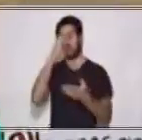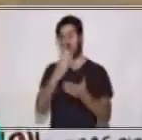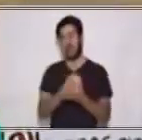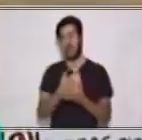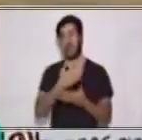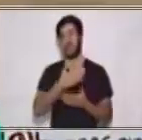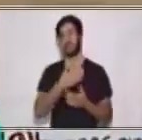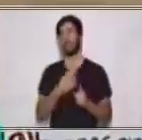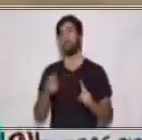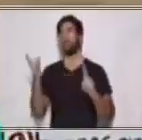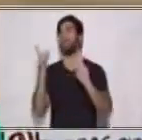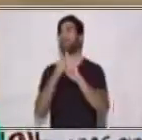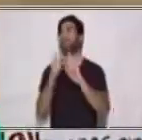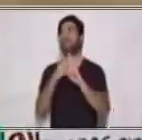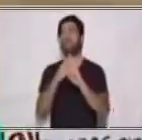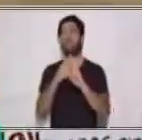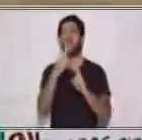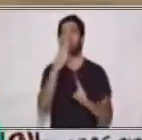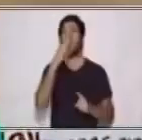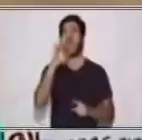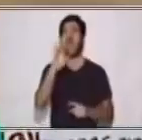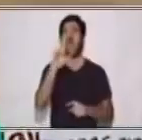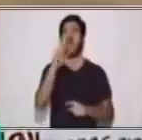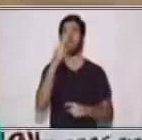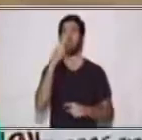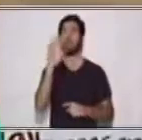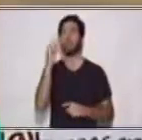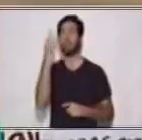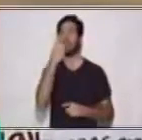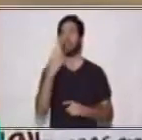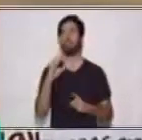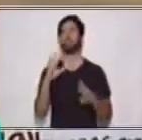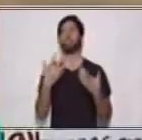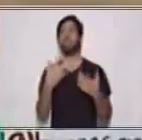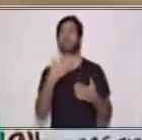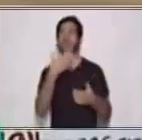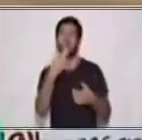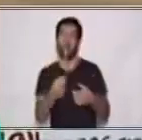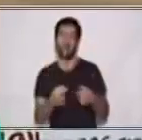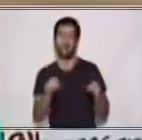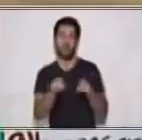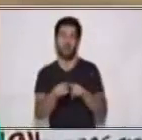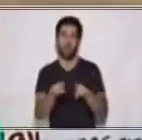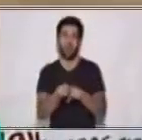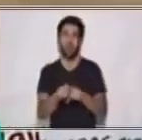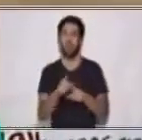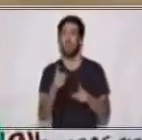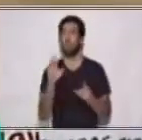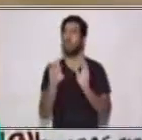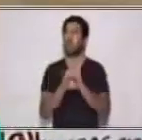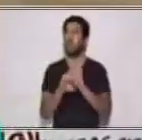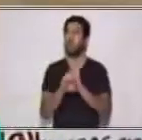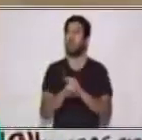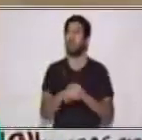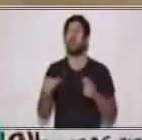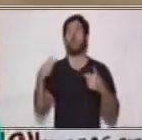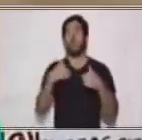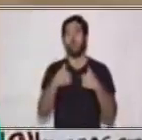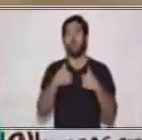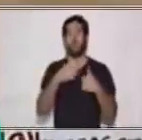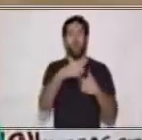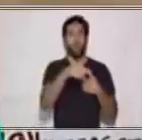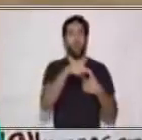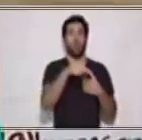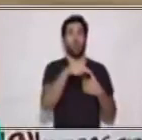los hechos. ¿Qué son los hechos? Juicios o proposiciones que se pueden dividir o se pueden